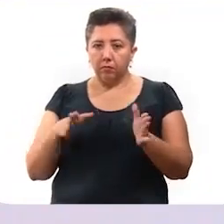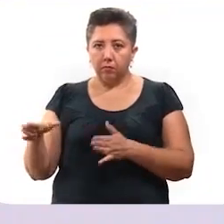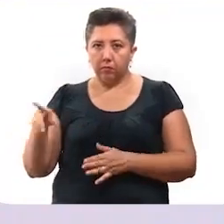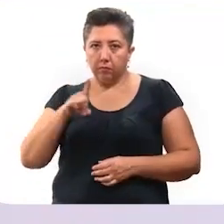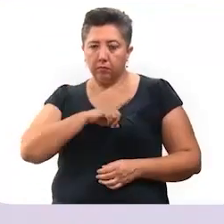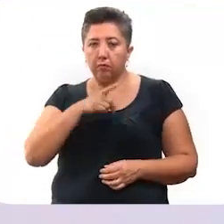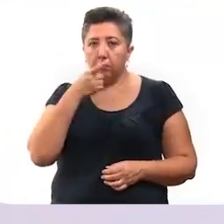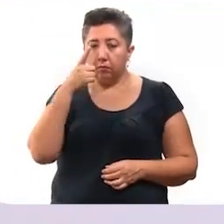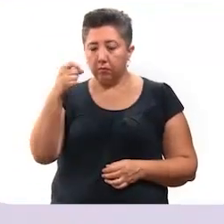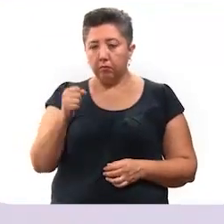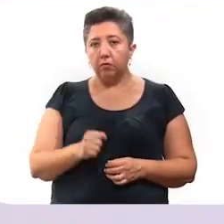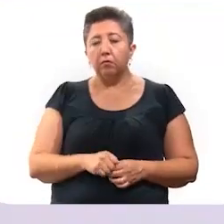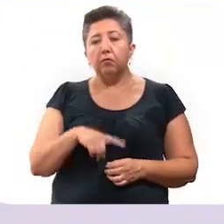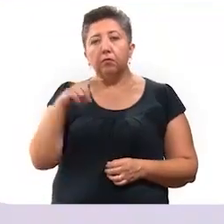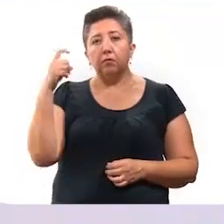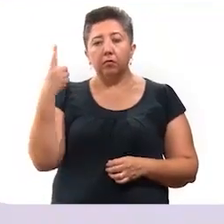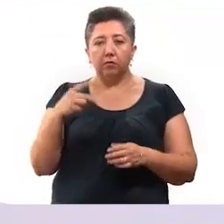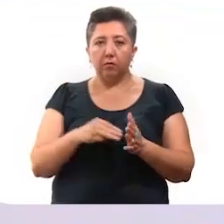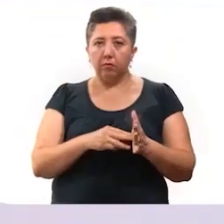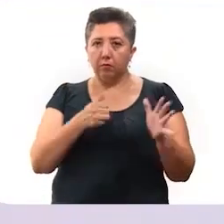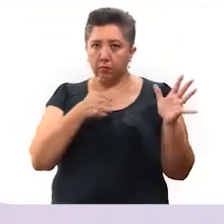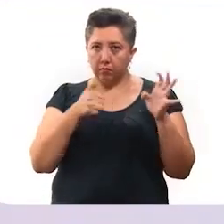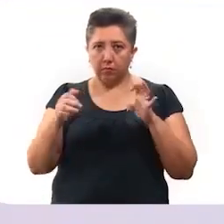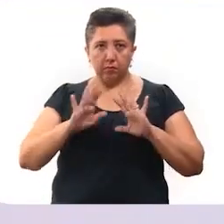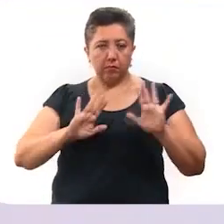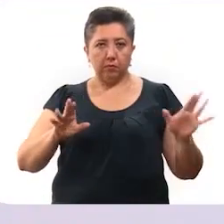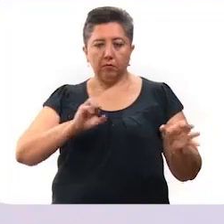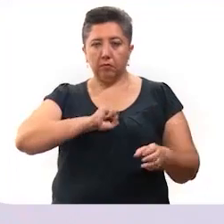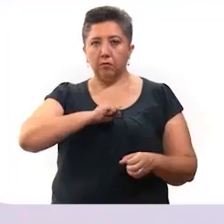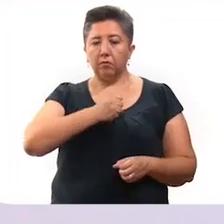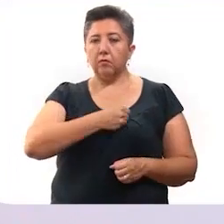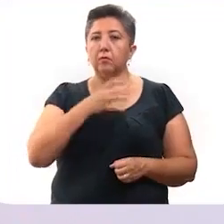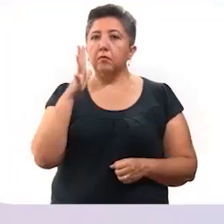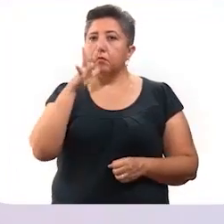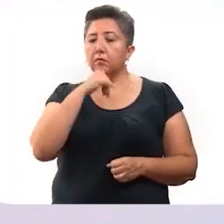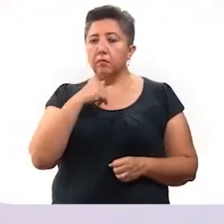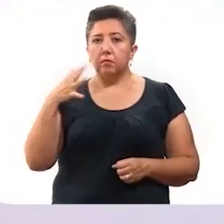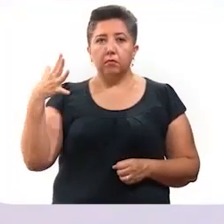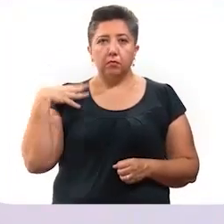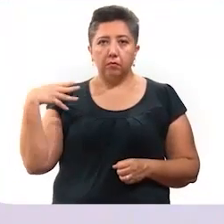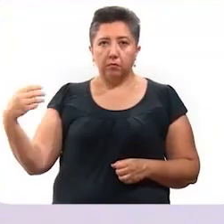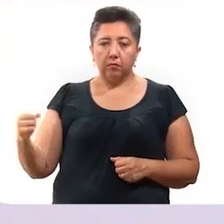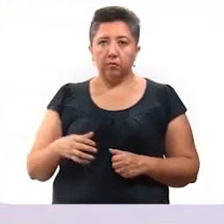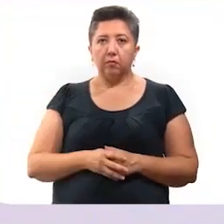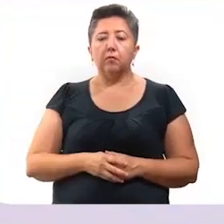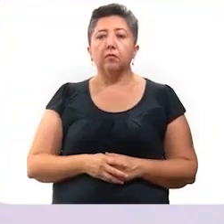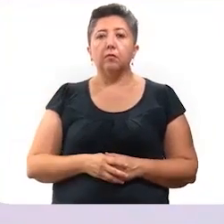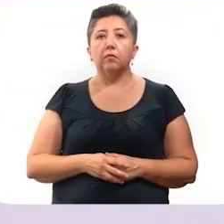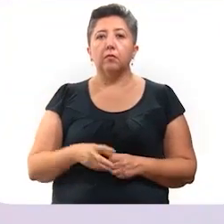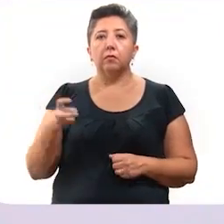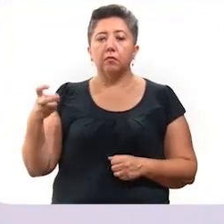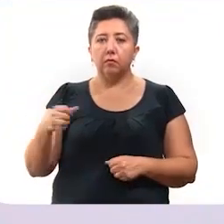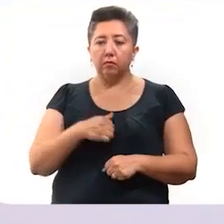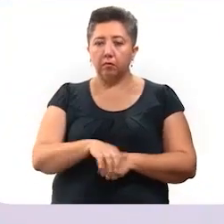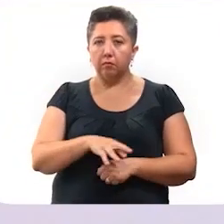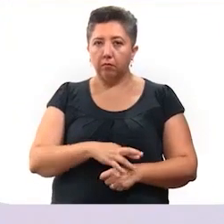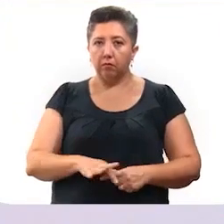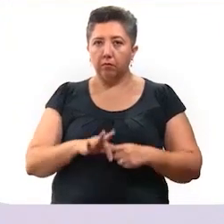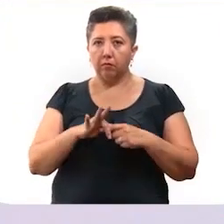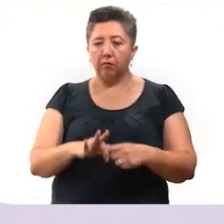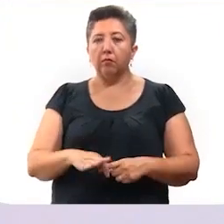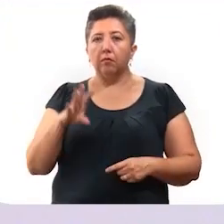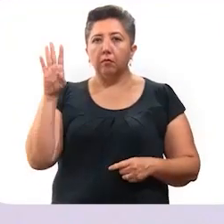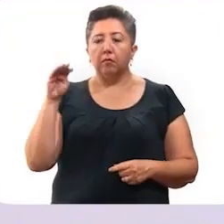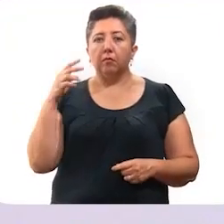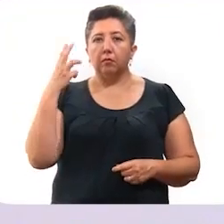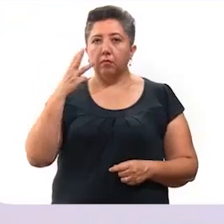públicos, 101.602 pacientes ya se recuperaron, no presentan síntomas ni pueden contagiar. Esta cifra